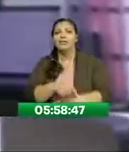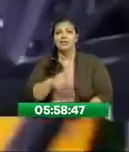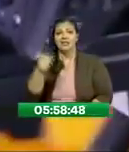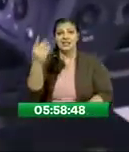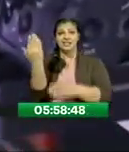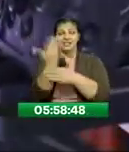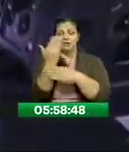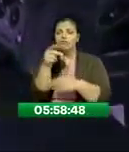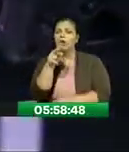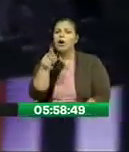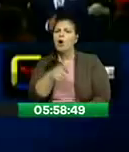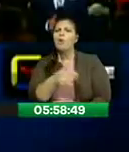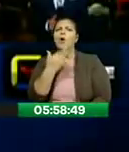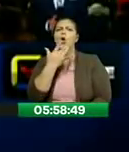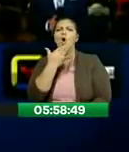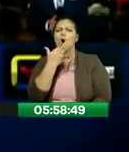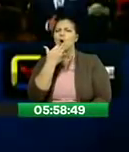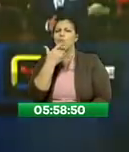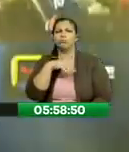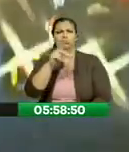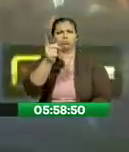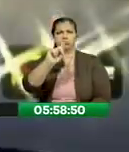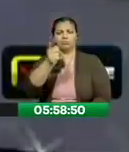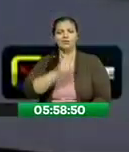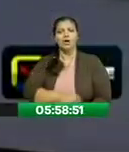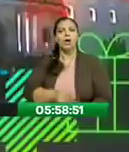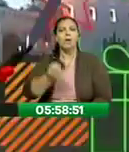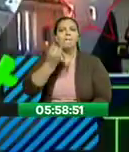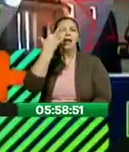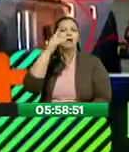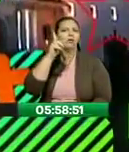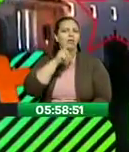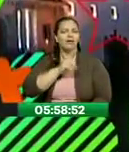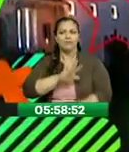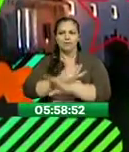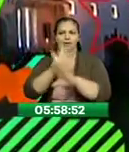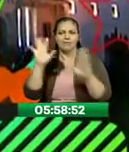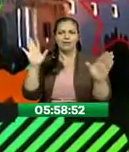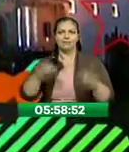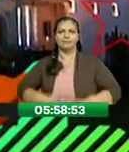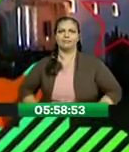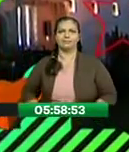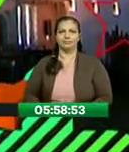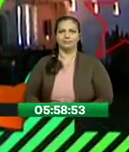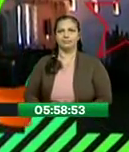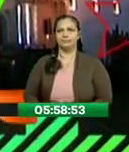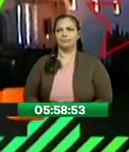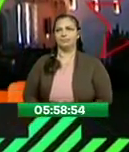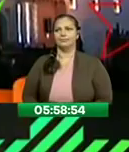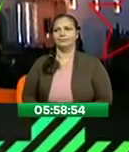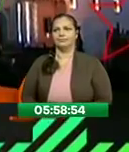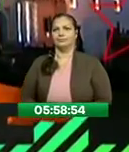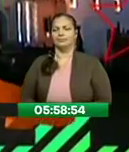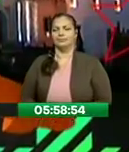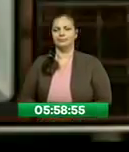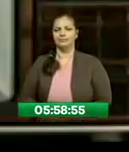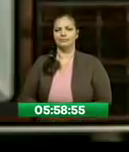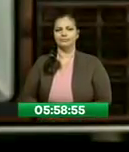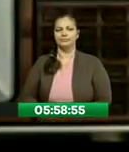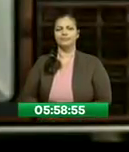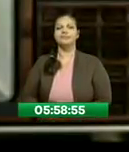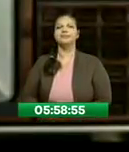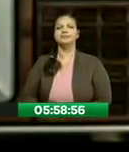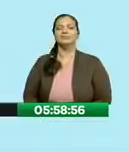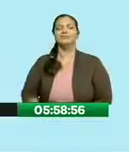Gato Félix. No se conocía el color en la pantalla. No, pues no había blanco y negro. La televisión... No había colores, perdón, solo había blanco había y negro. Había color, solo blanco y negro. Entonces, nosotros creo